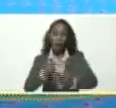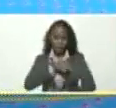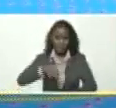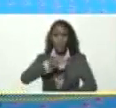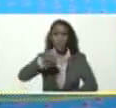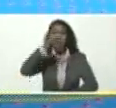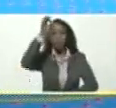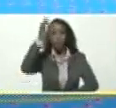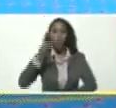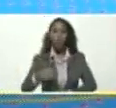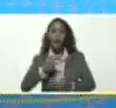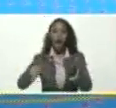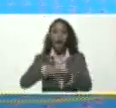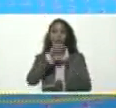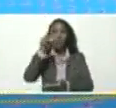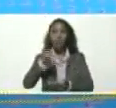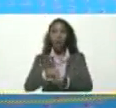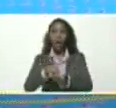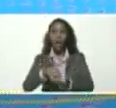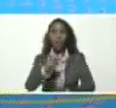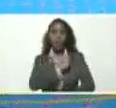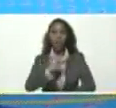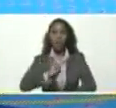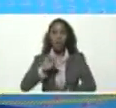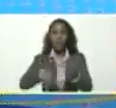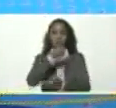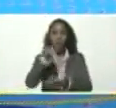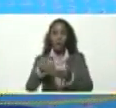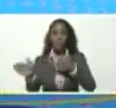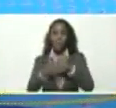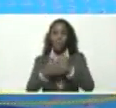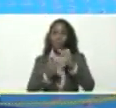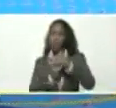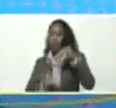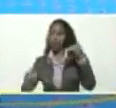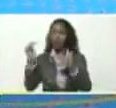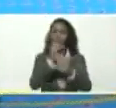espiritualidad nacional, de la identidad nacional, está cerrando en alto.